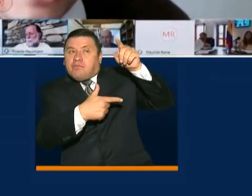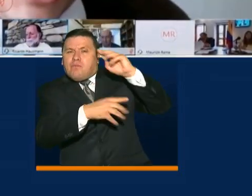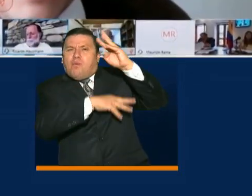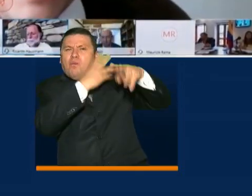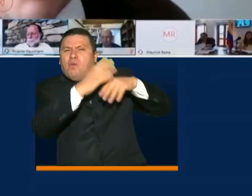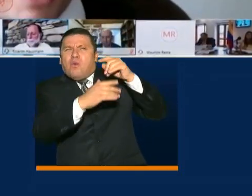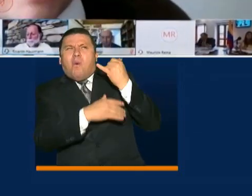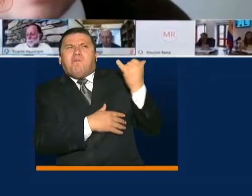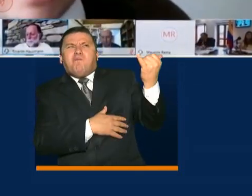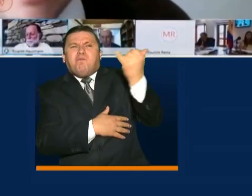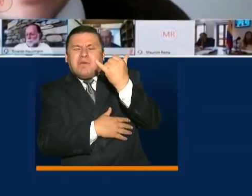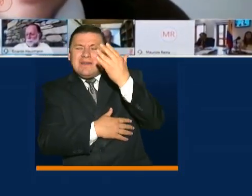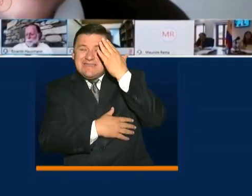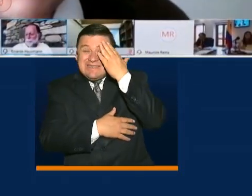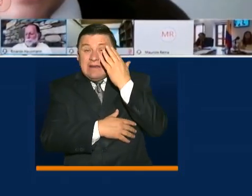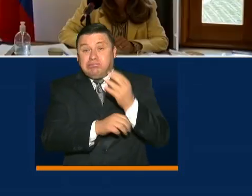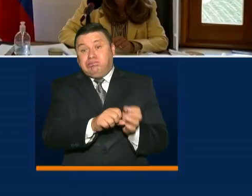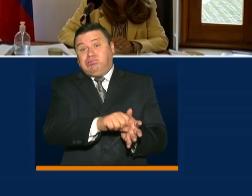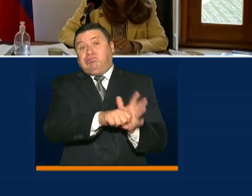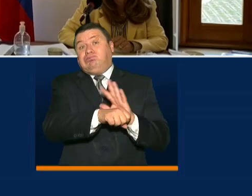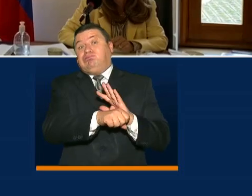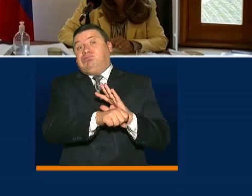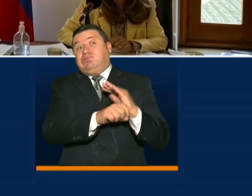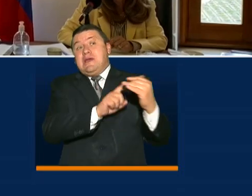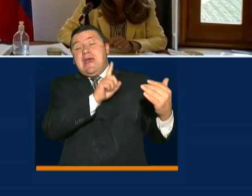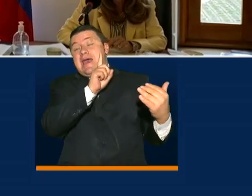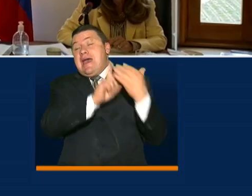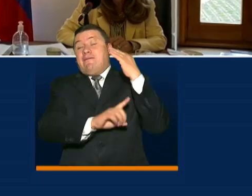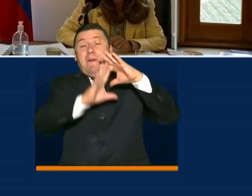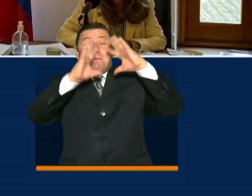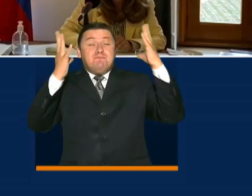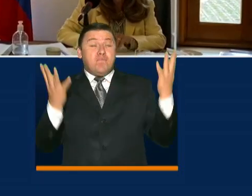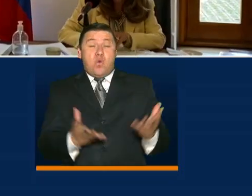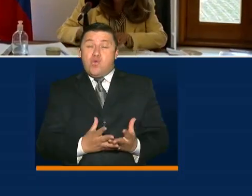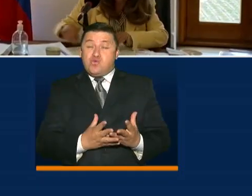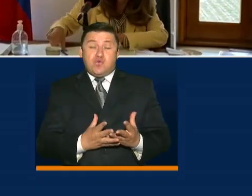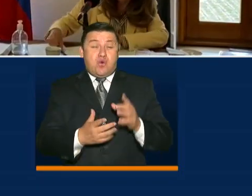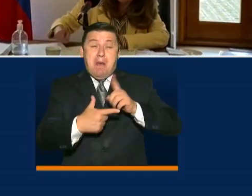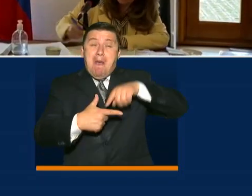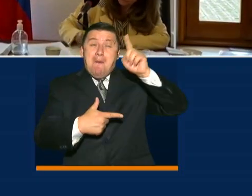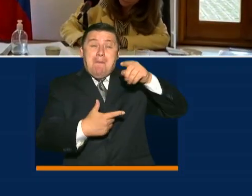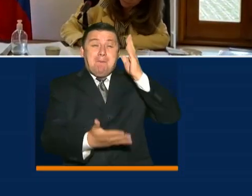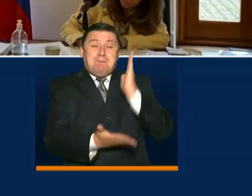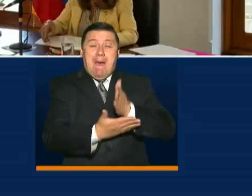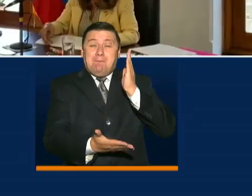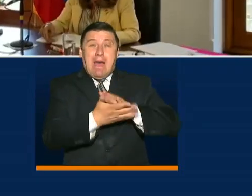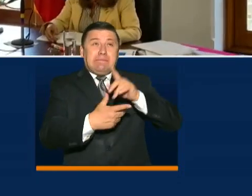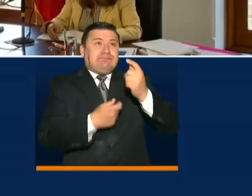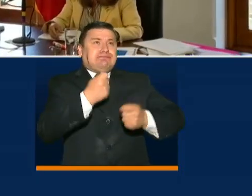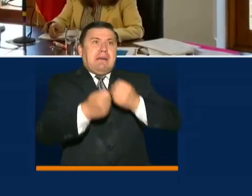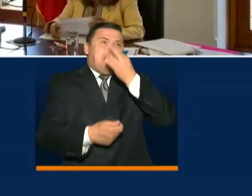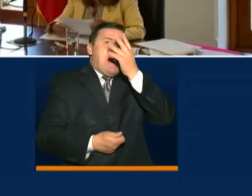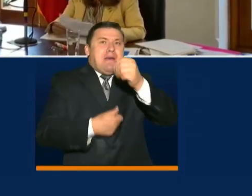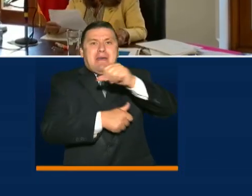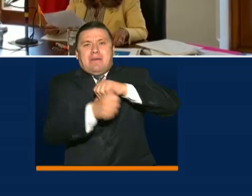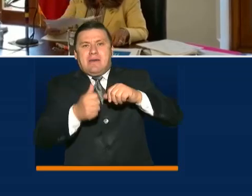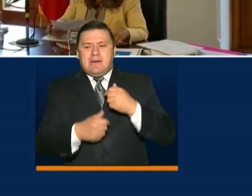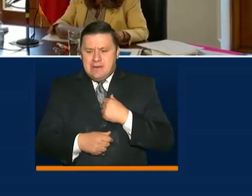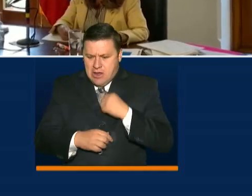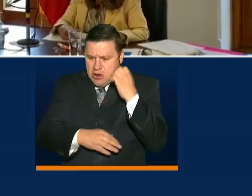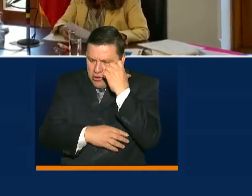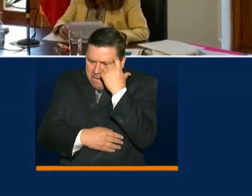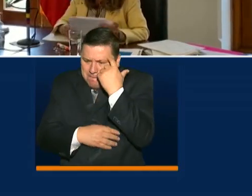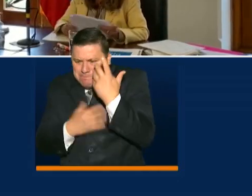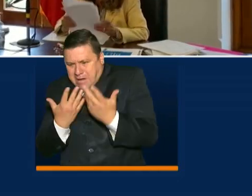de este COVID que ha afectado a las economías del mundo entero, mirando cómo vamos a hacer nosotros para hacer un relanzamiento de